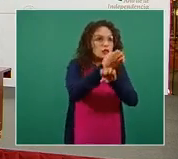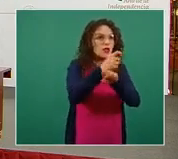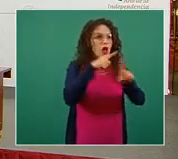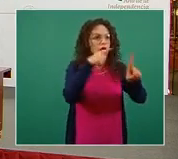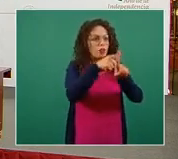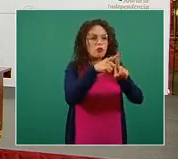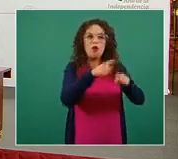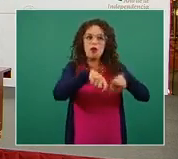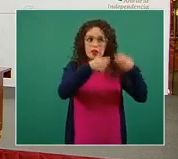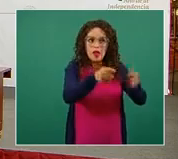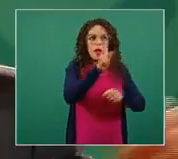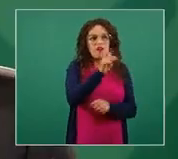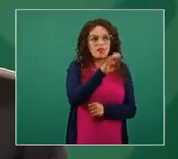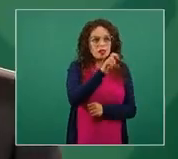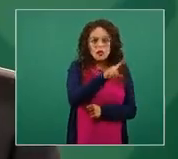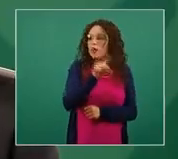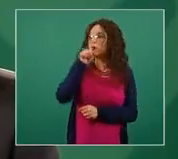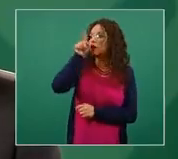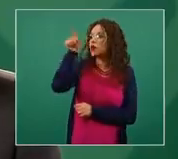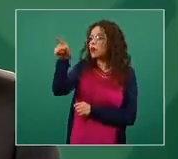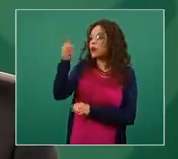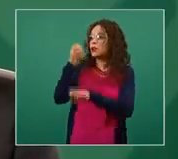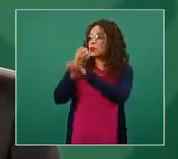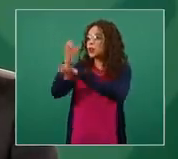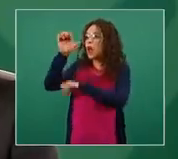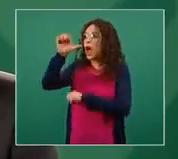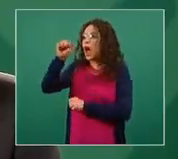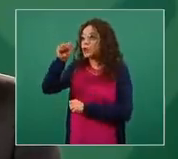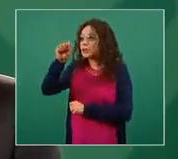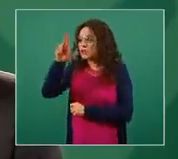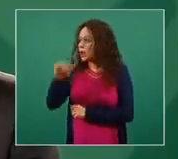y a tal otro estado le toca Astra y al otro le toca CanSino.